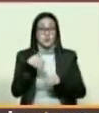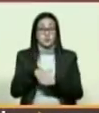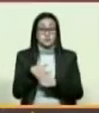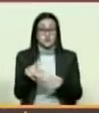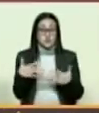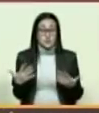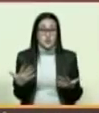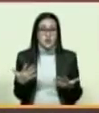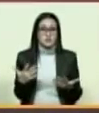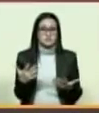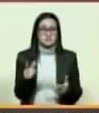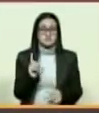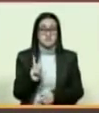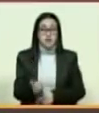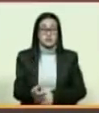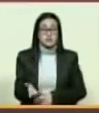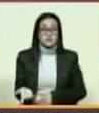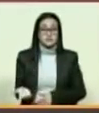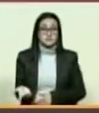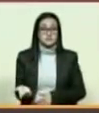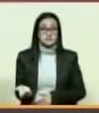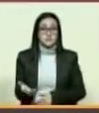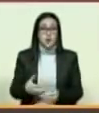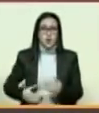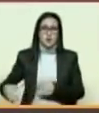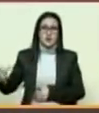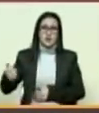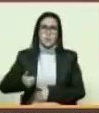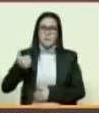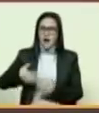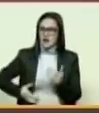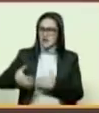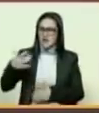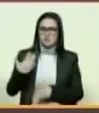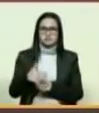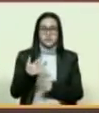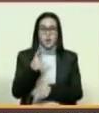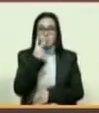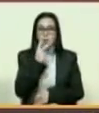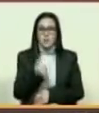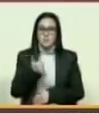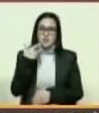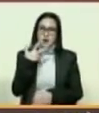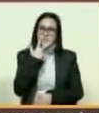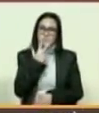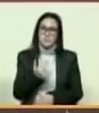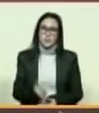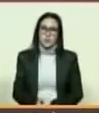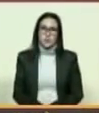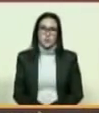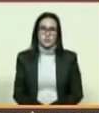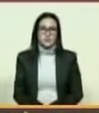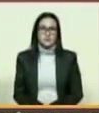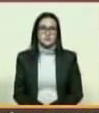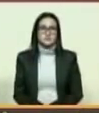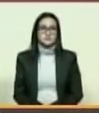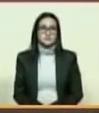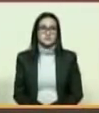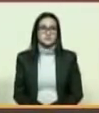hable el mercado, que mande el mercado, es decir, que los ricos sean cada vez más ricos y los pobres sean cada vez más